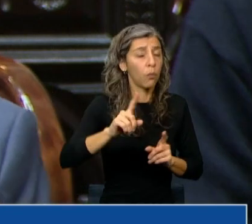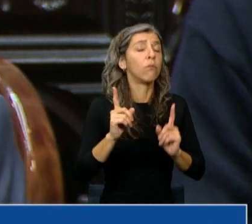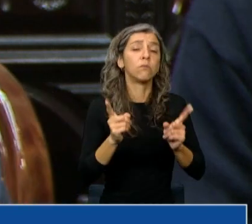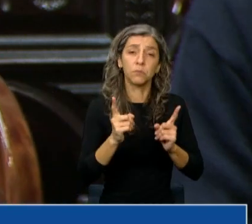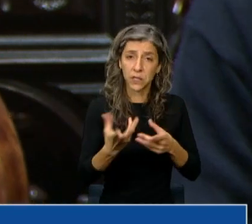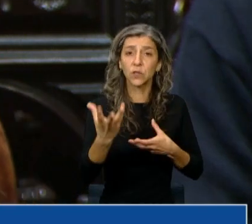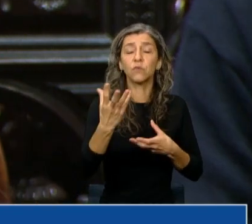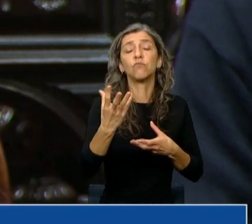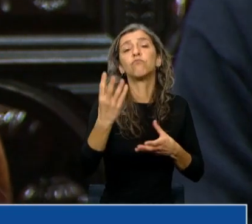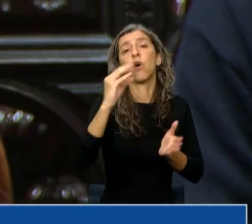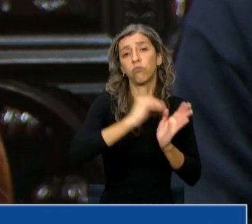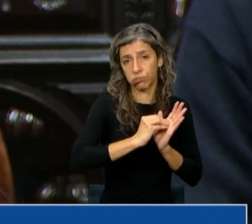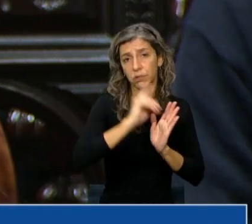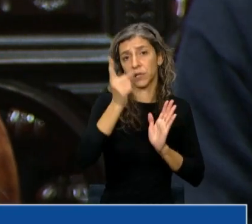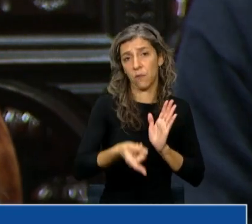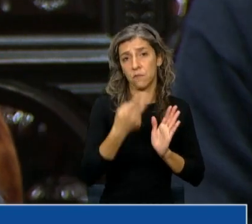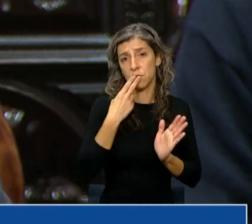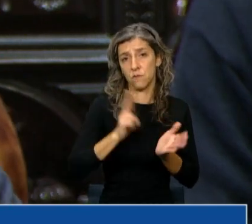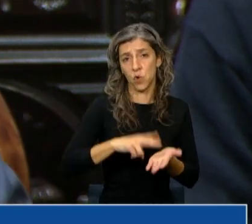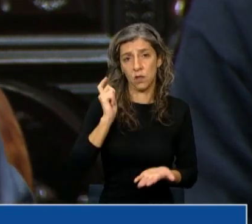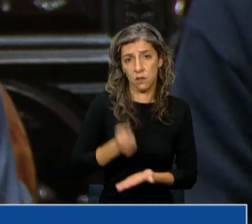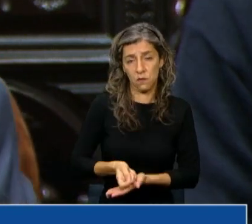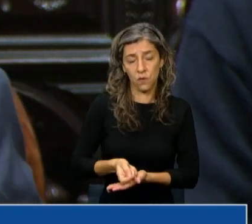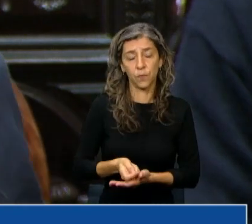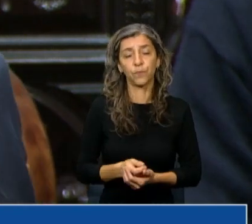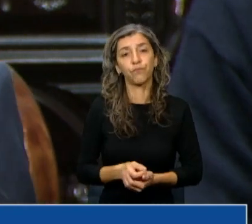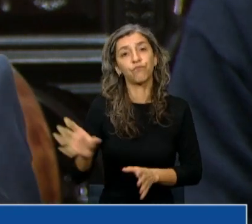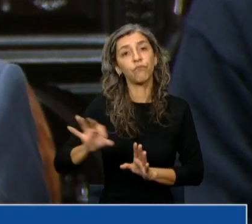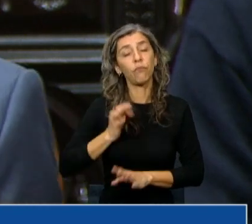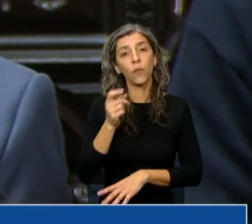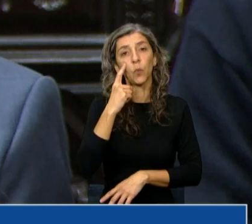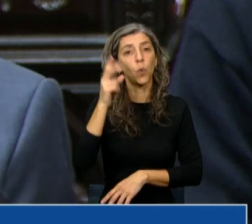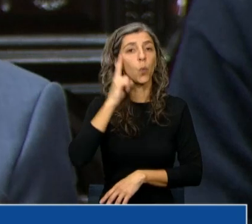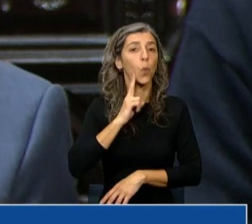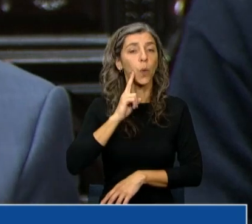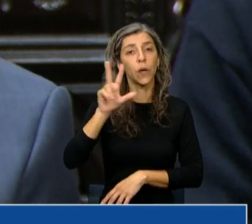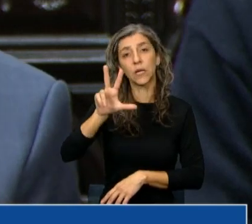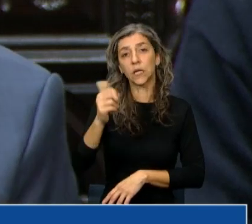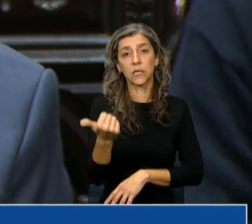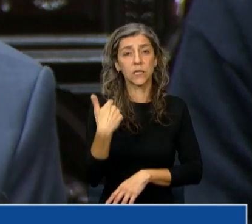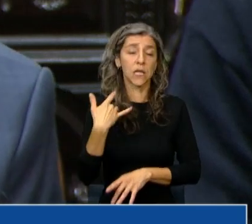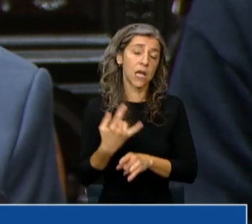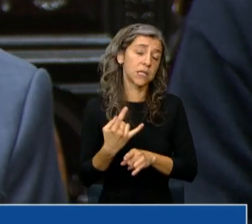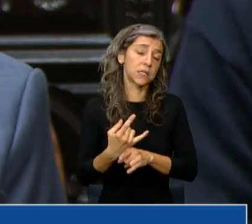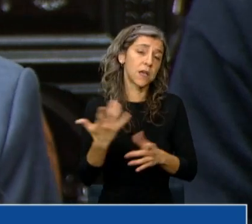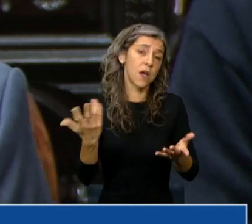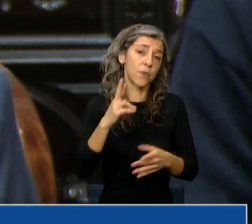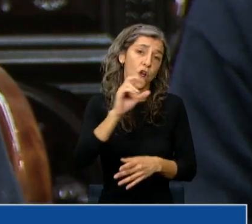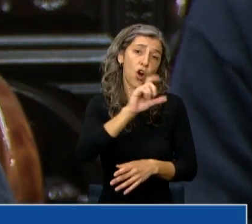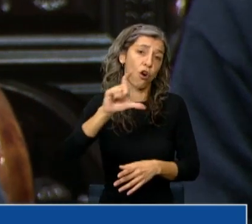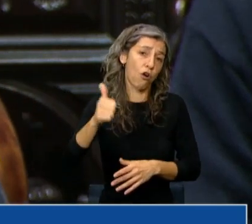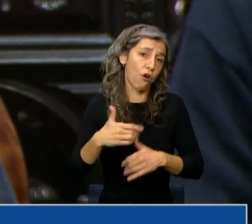como sujetos pasibles del tributo. En 1936, siempre hay un Roca en la vida de los argentinos,